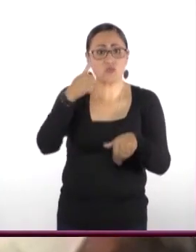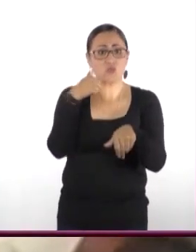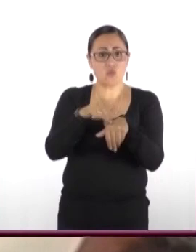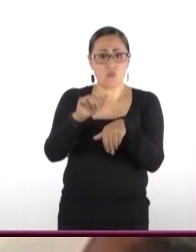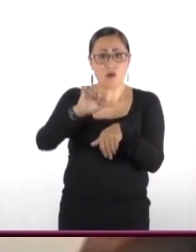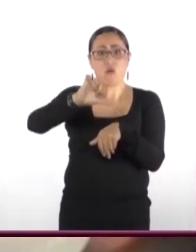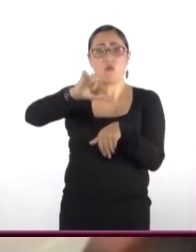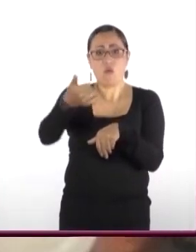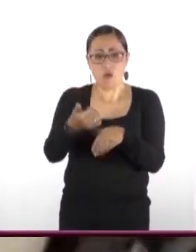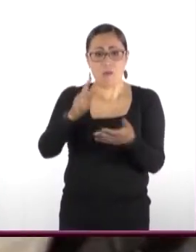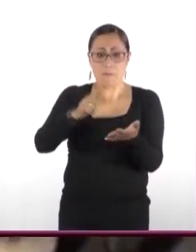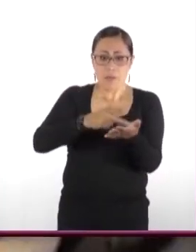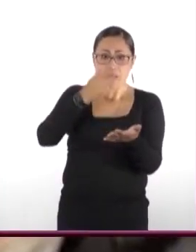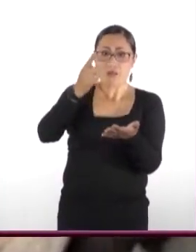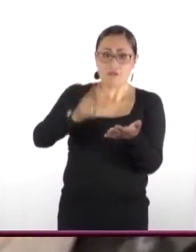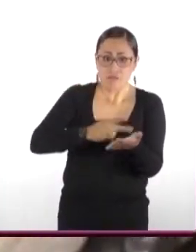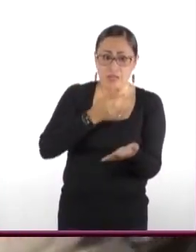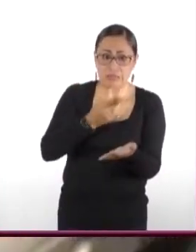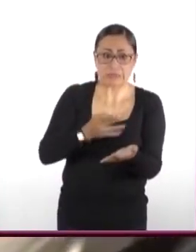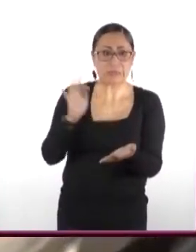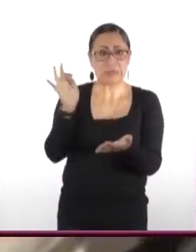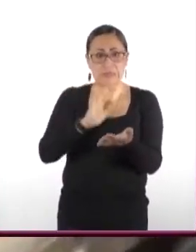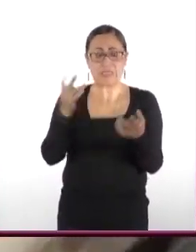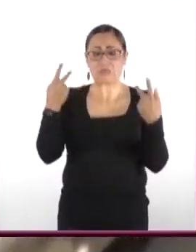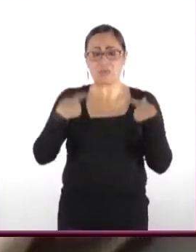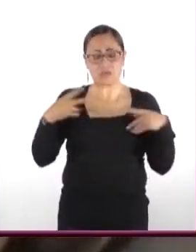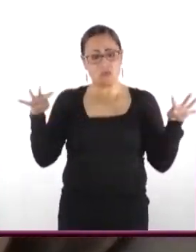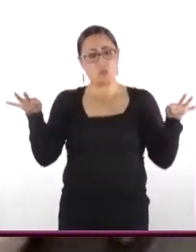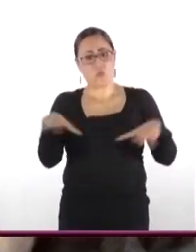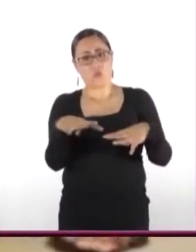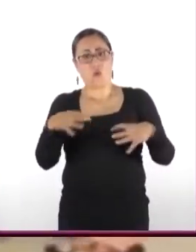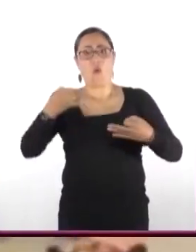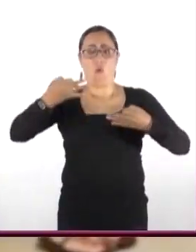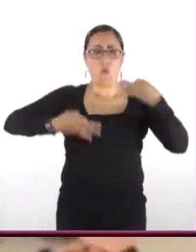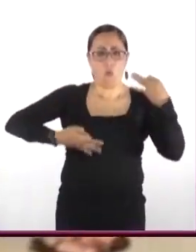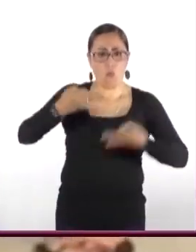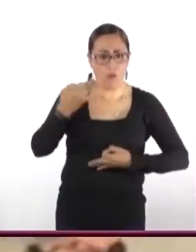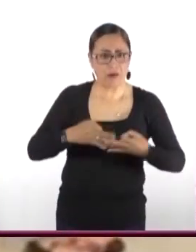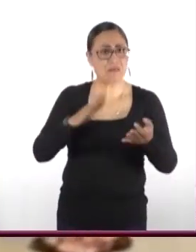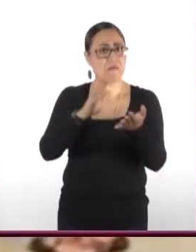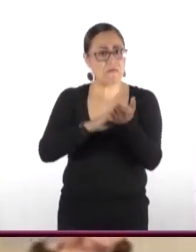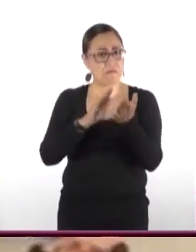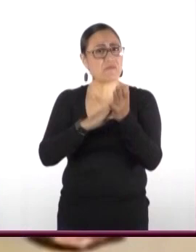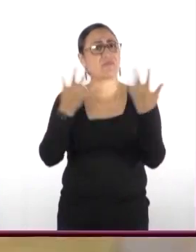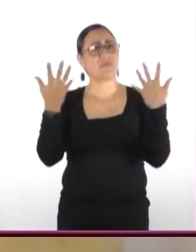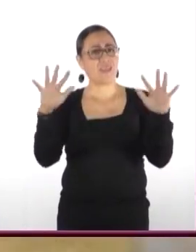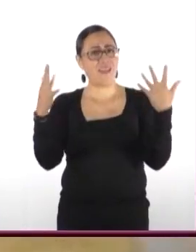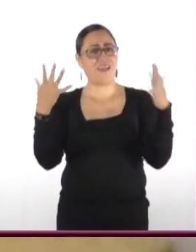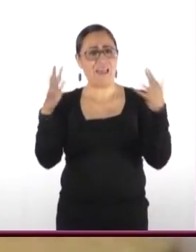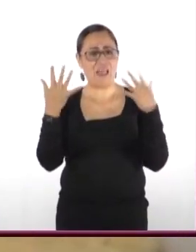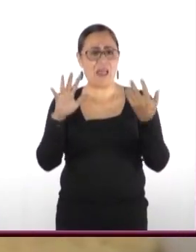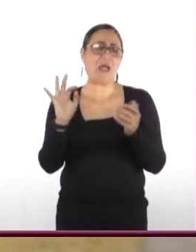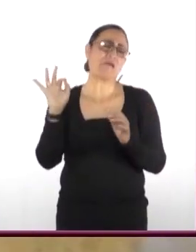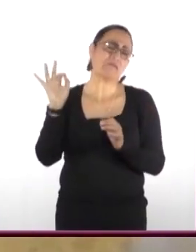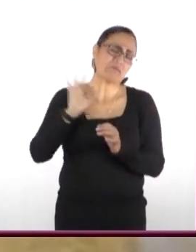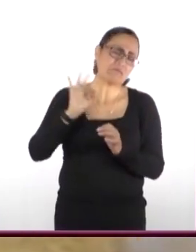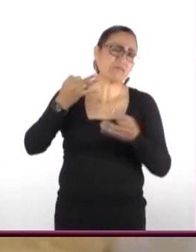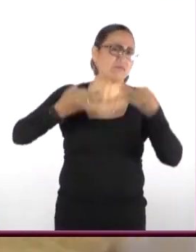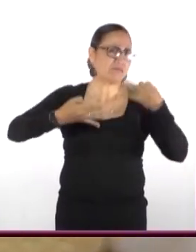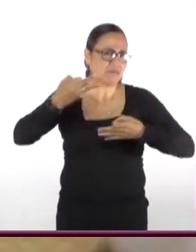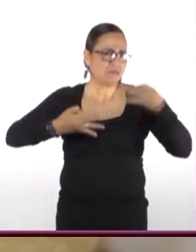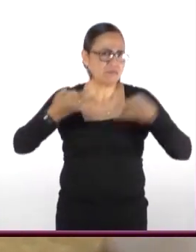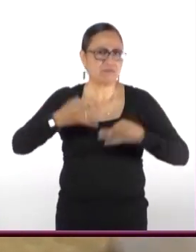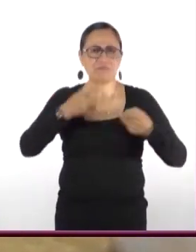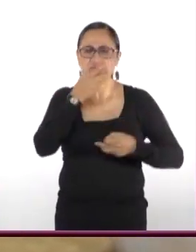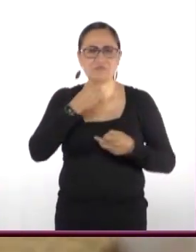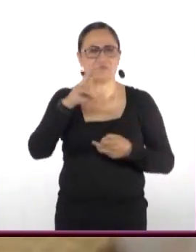¿a los 12? Probablemente toda la audiencia y los jueces vitorearon de emoción. Bueno, tal vez los jueces